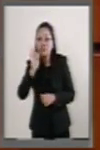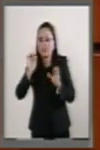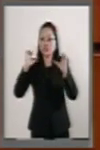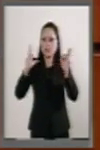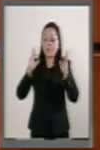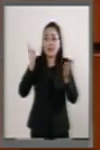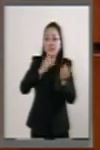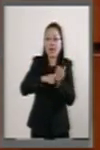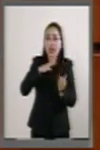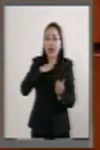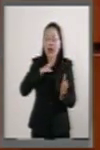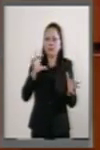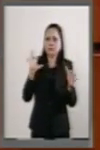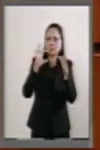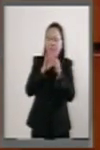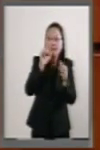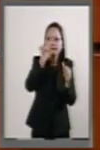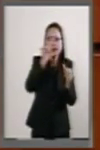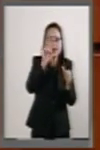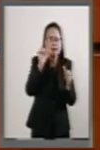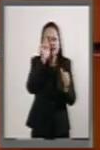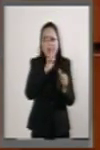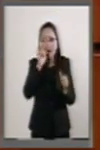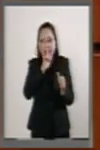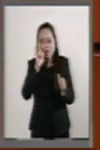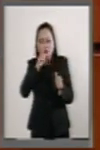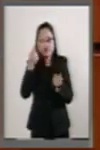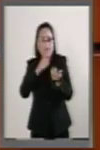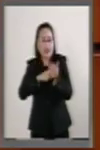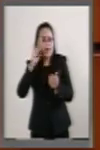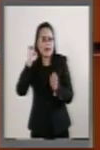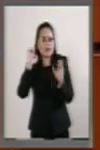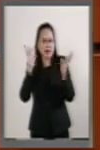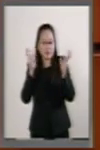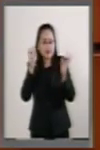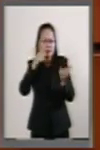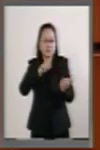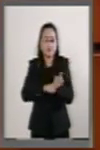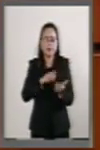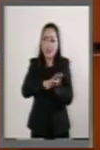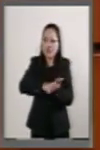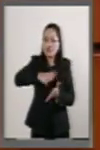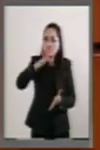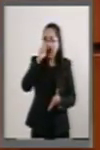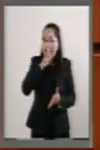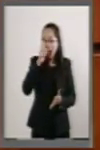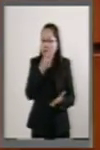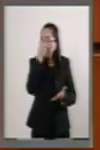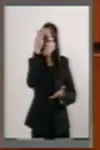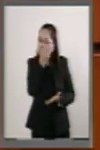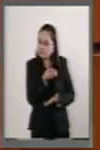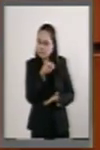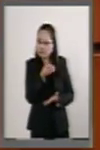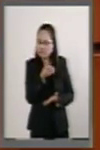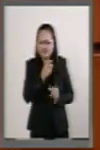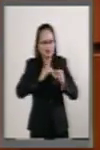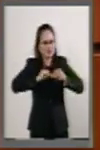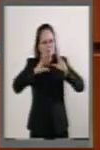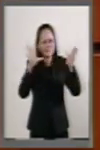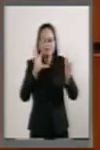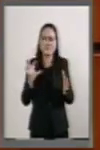una de las 16 lenguas que hay allá. La mayoría de estas lenguas, obviamente, tienen